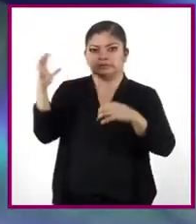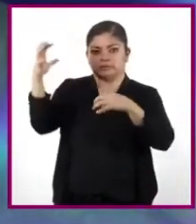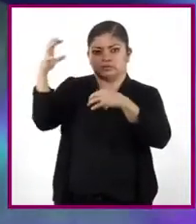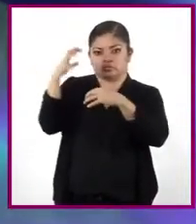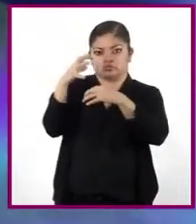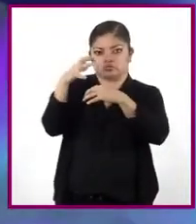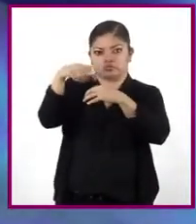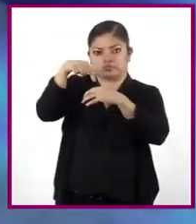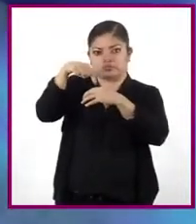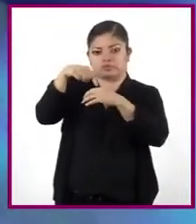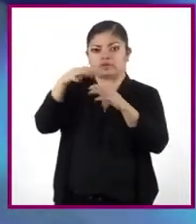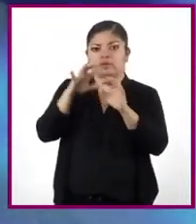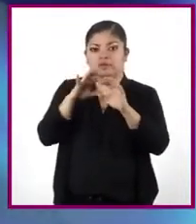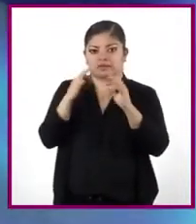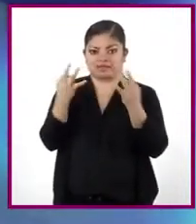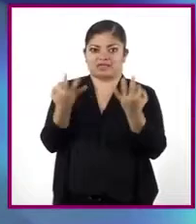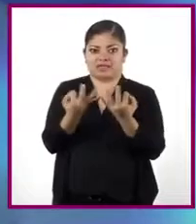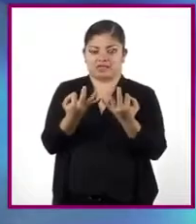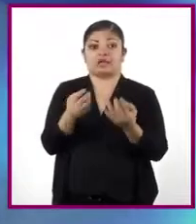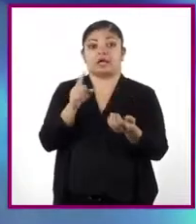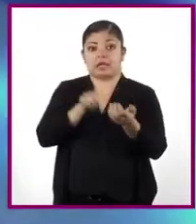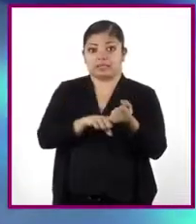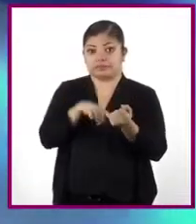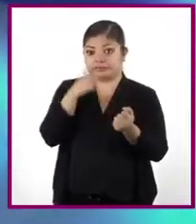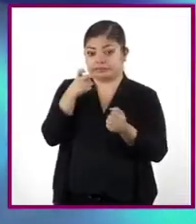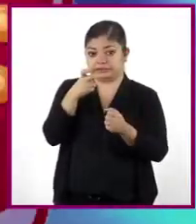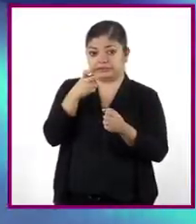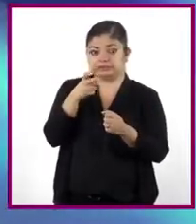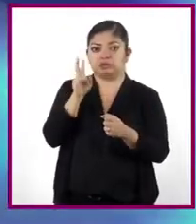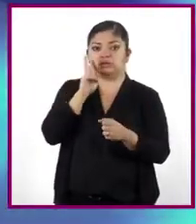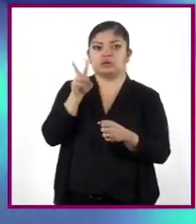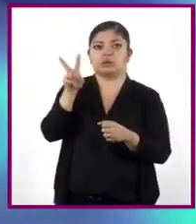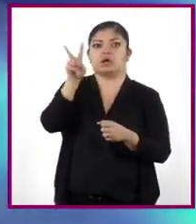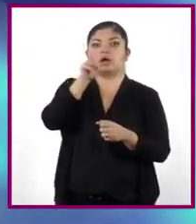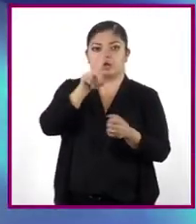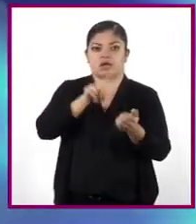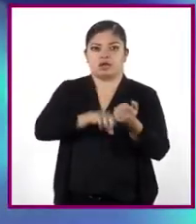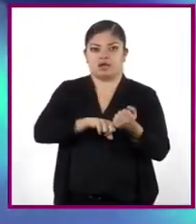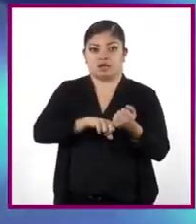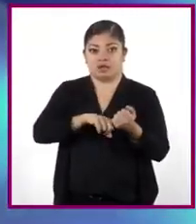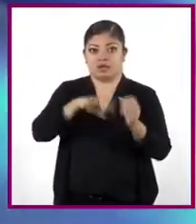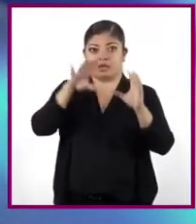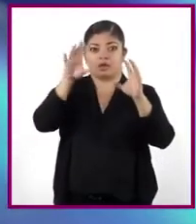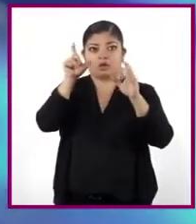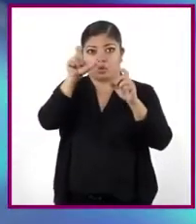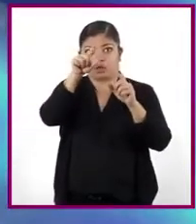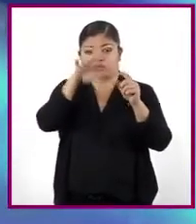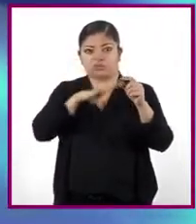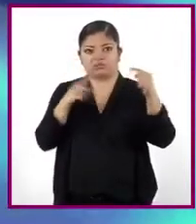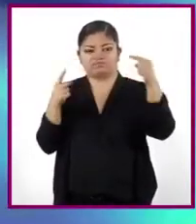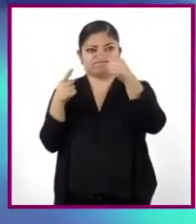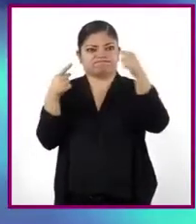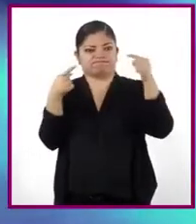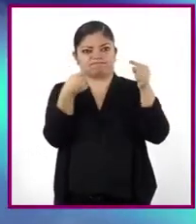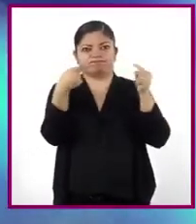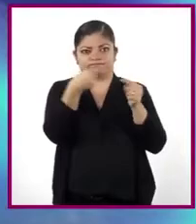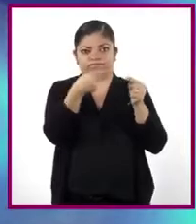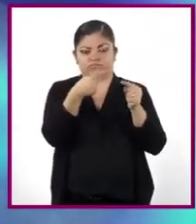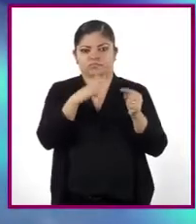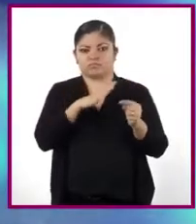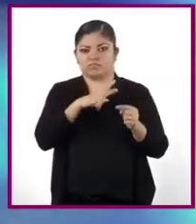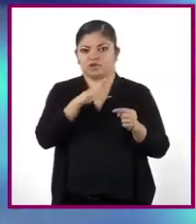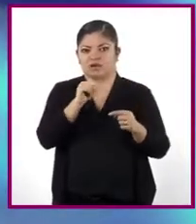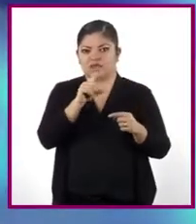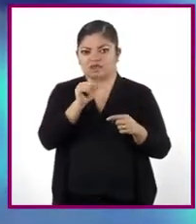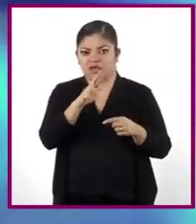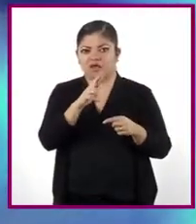de la Tierra. Por su naturaleza, este espectáculo interfiere en las señales de televisión, radares y teléfonos,